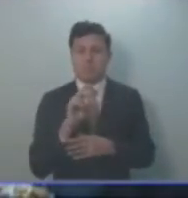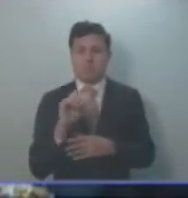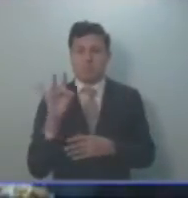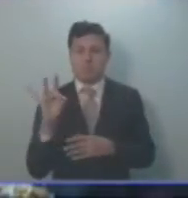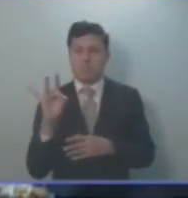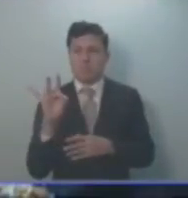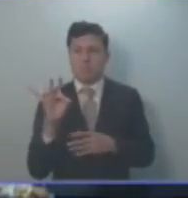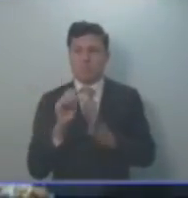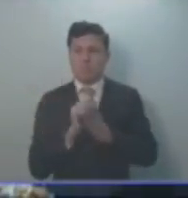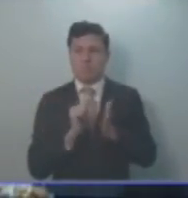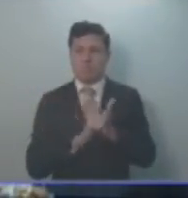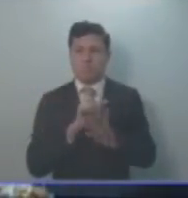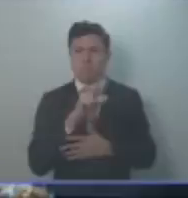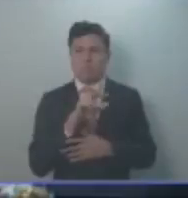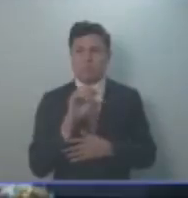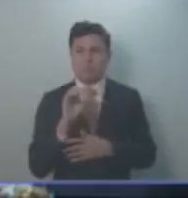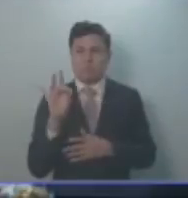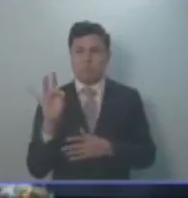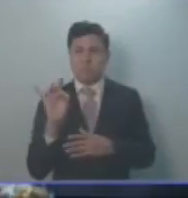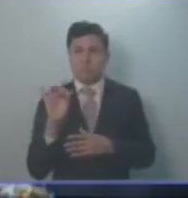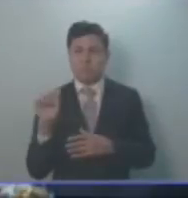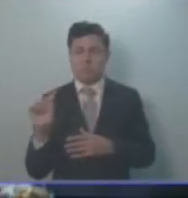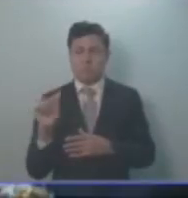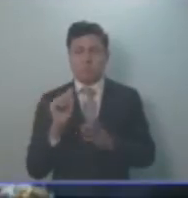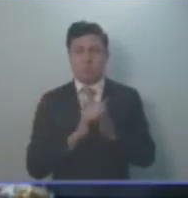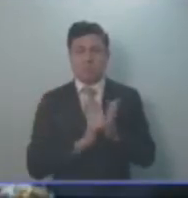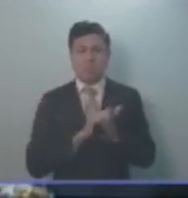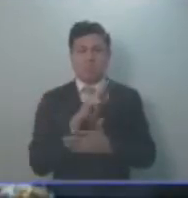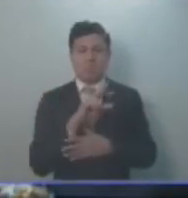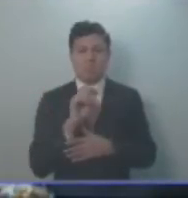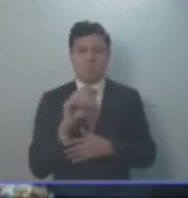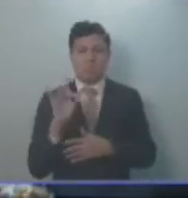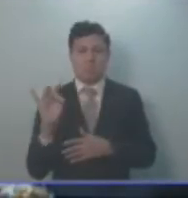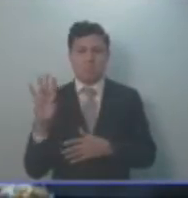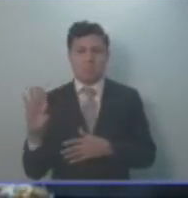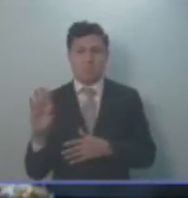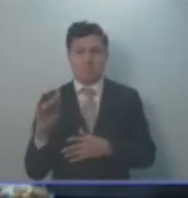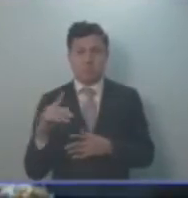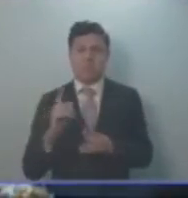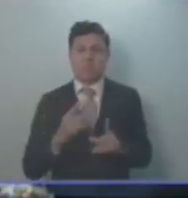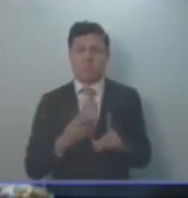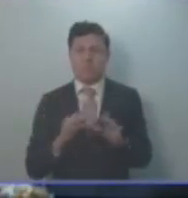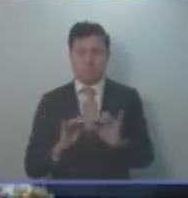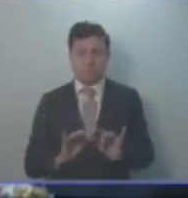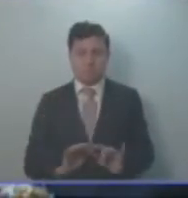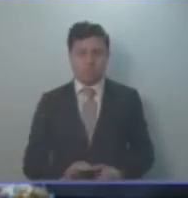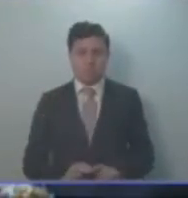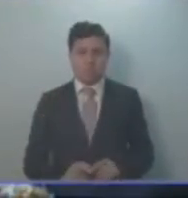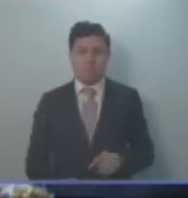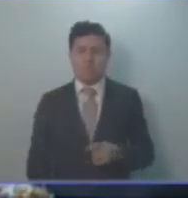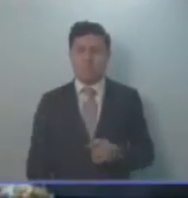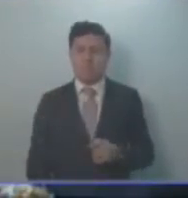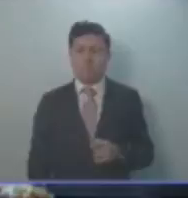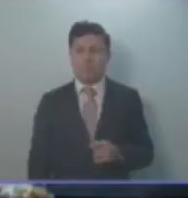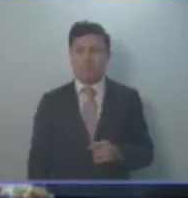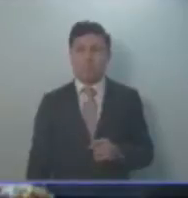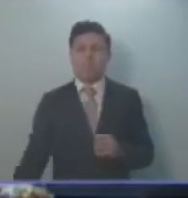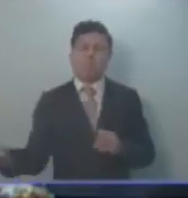los artículos 308A y 308B con el texto siguiente.